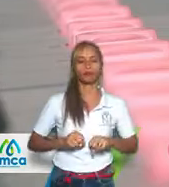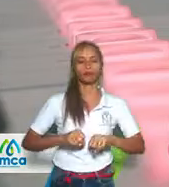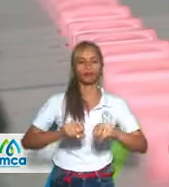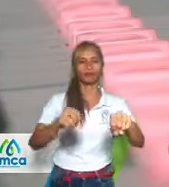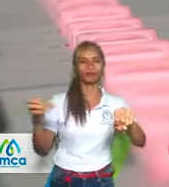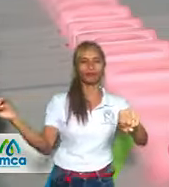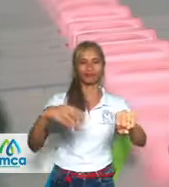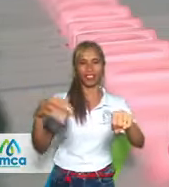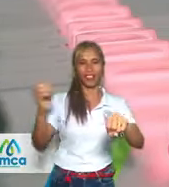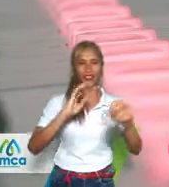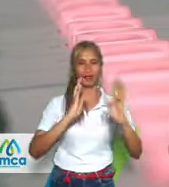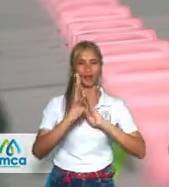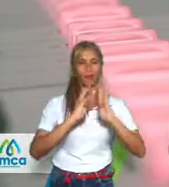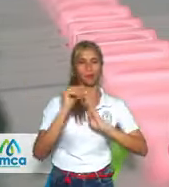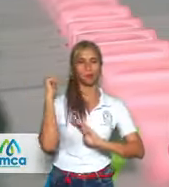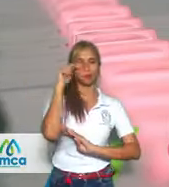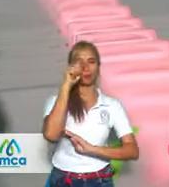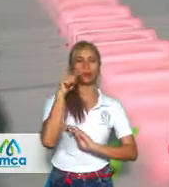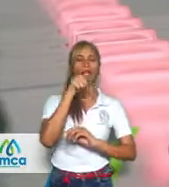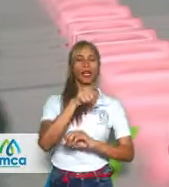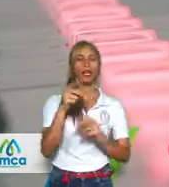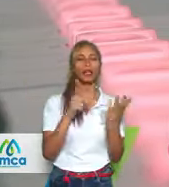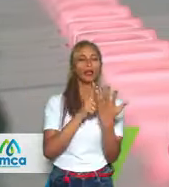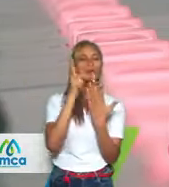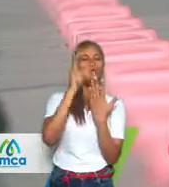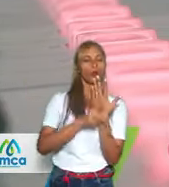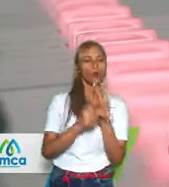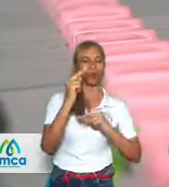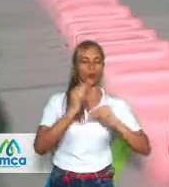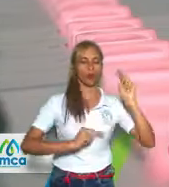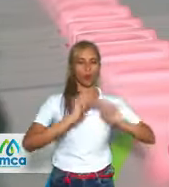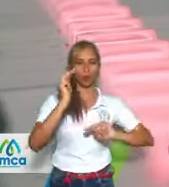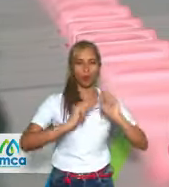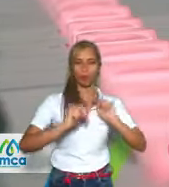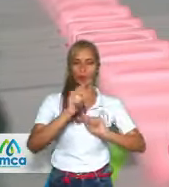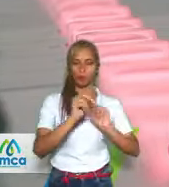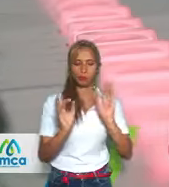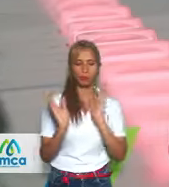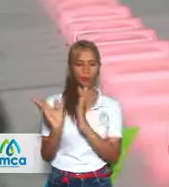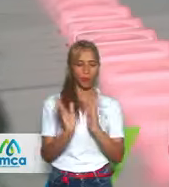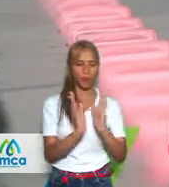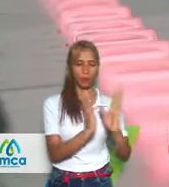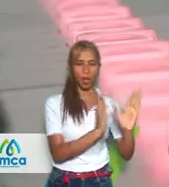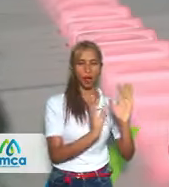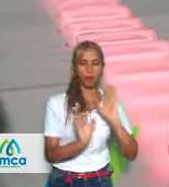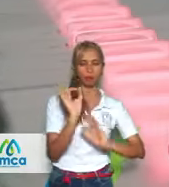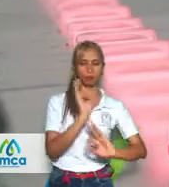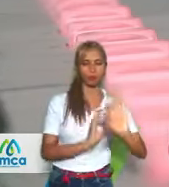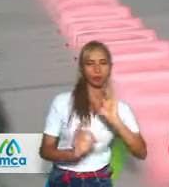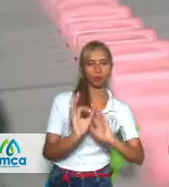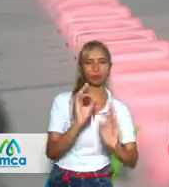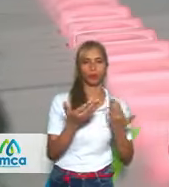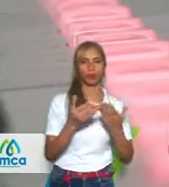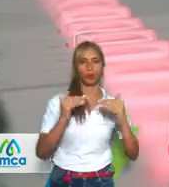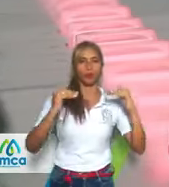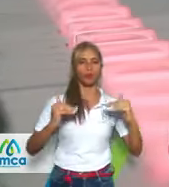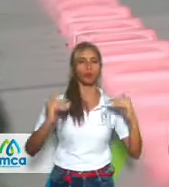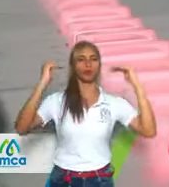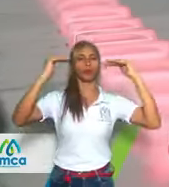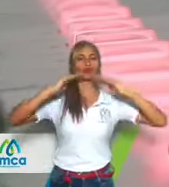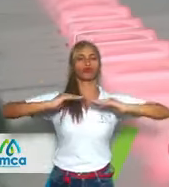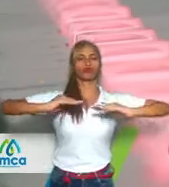proyecto contemplamos unas obras o unas adecuaciones en cuanto a terrazas, en cuanto al cubrimiento